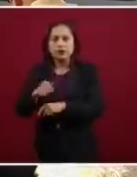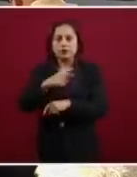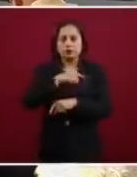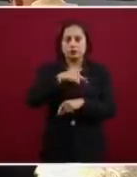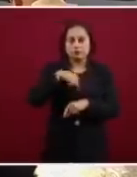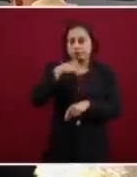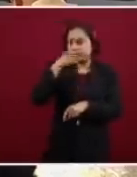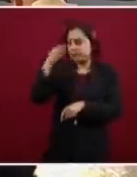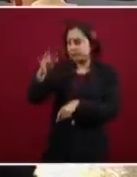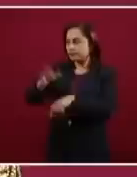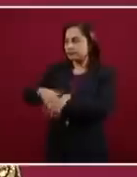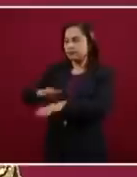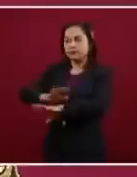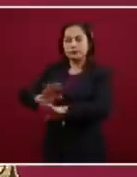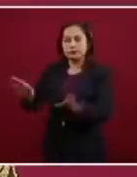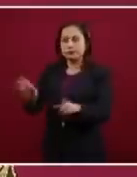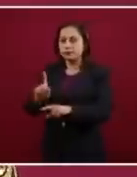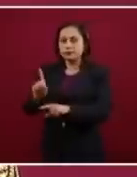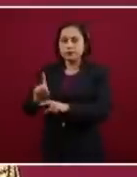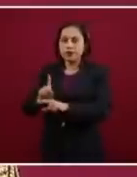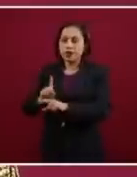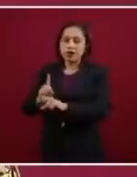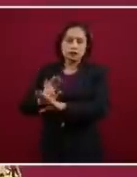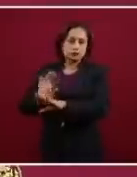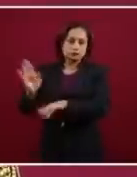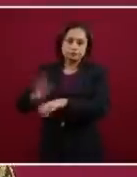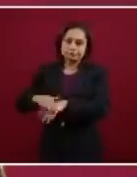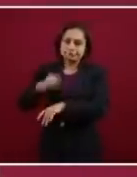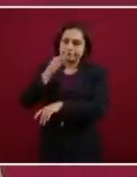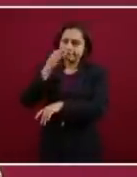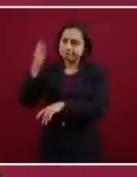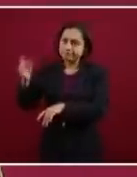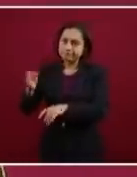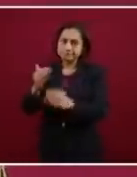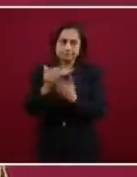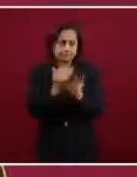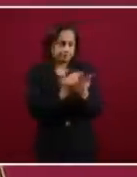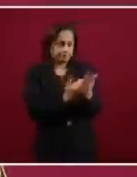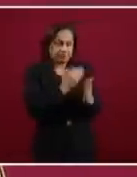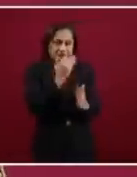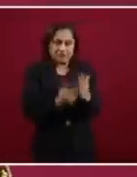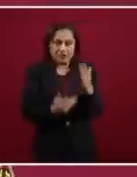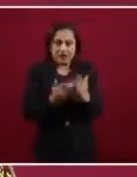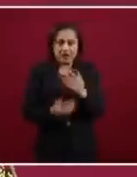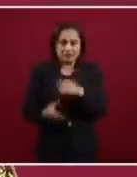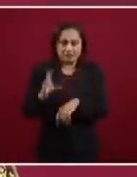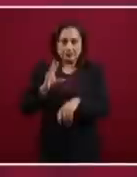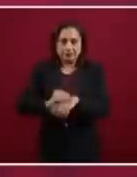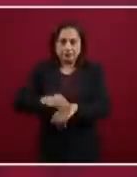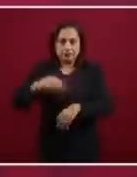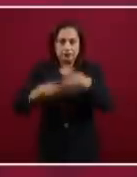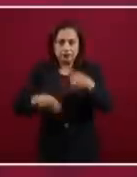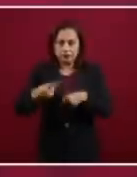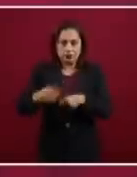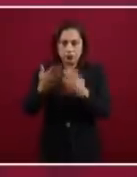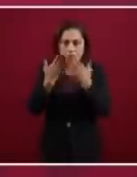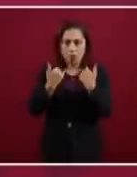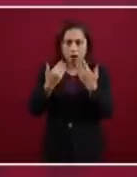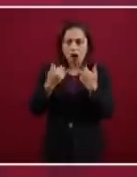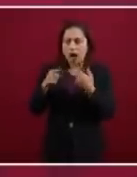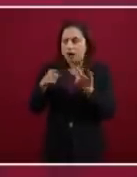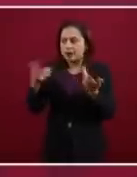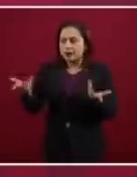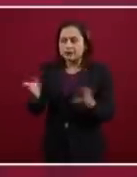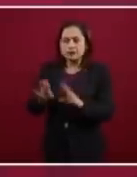las fuerzas y ahí no teníamos todavía todo completo y se estaba presentando toda esta situación en